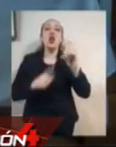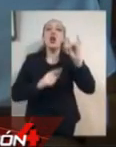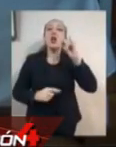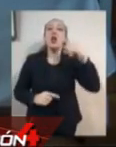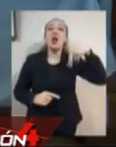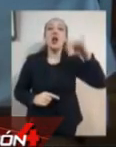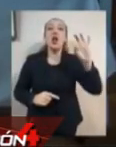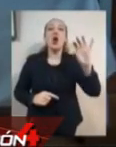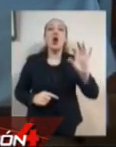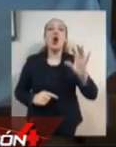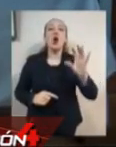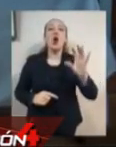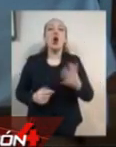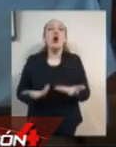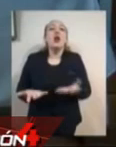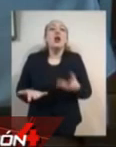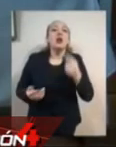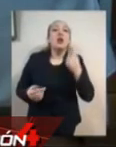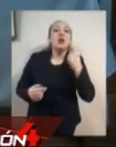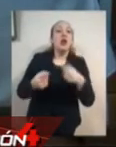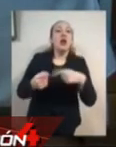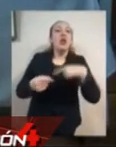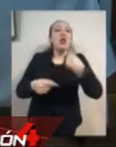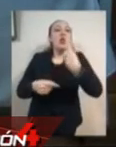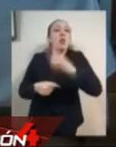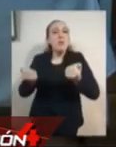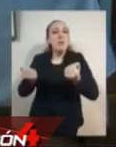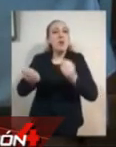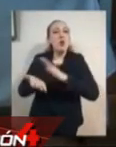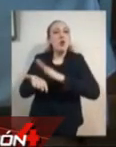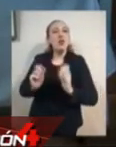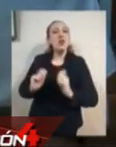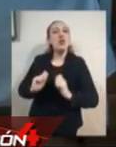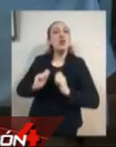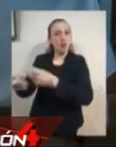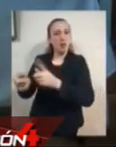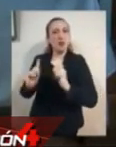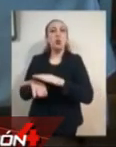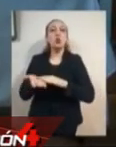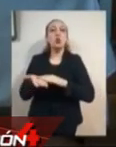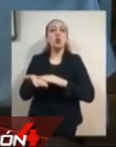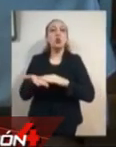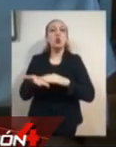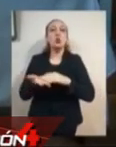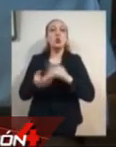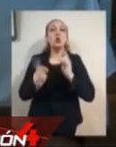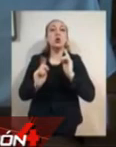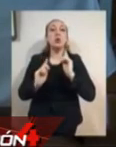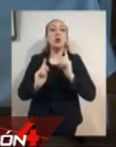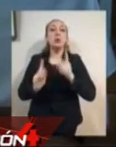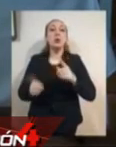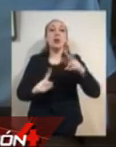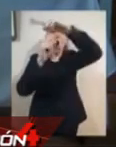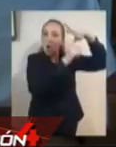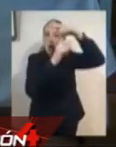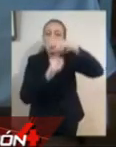nuevo camión estamos enviando para poder distribuirlo desde allí. Con respecto al uso del helicóptero, que muchos han